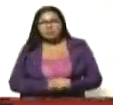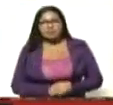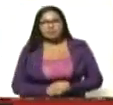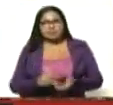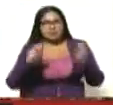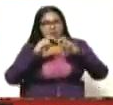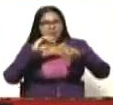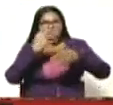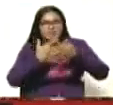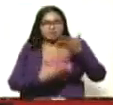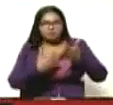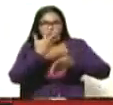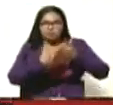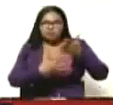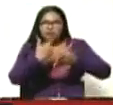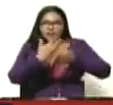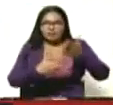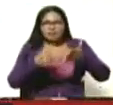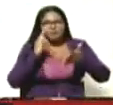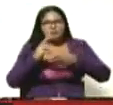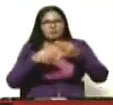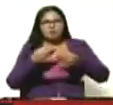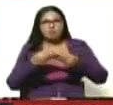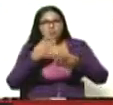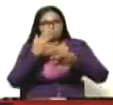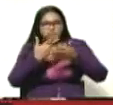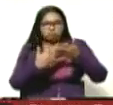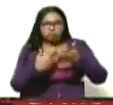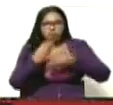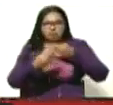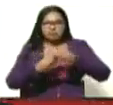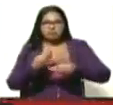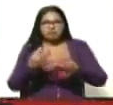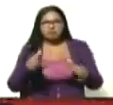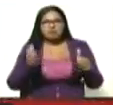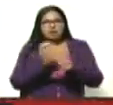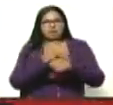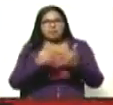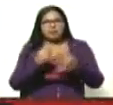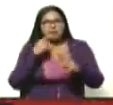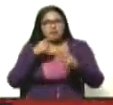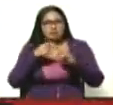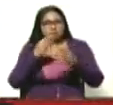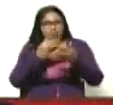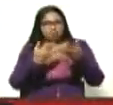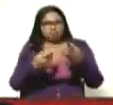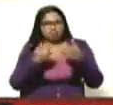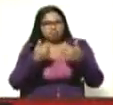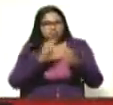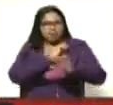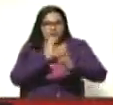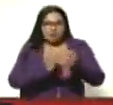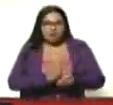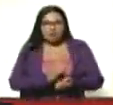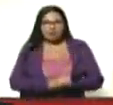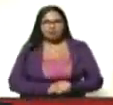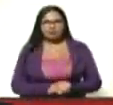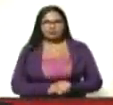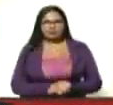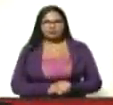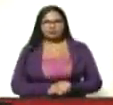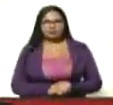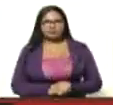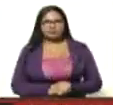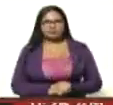revisar sus cartas para darse cuenta de su prosa, la cual fue catalogada como fina y enérgica. El